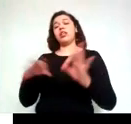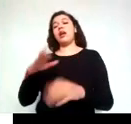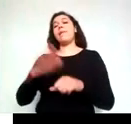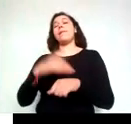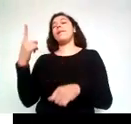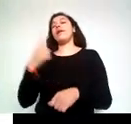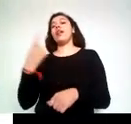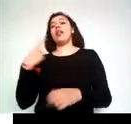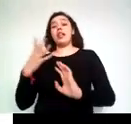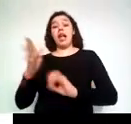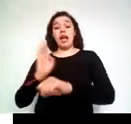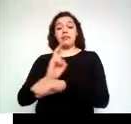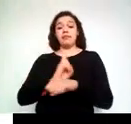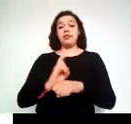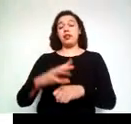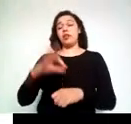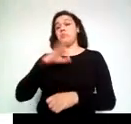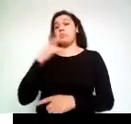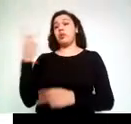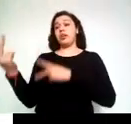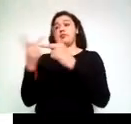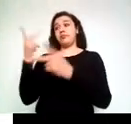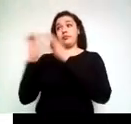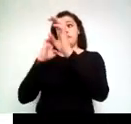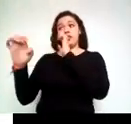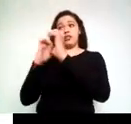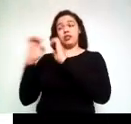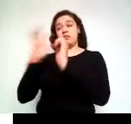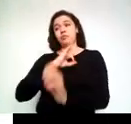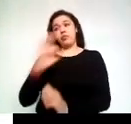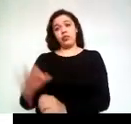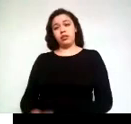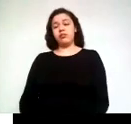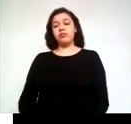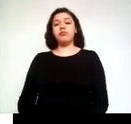las inspecciones pueden hacer estas entrevistas a los colaboradores.